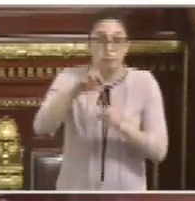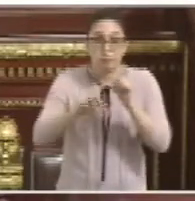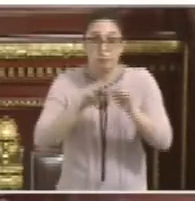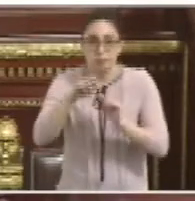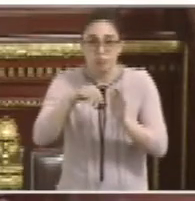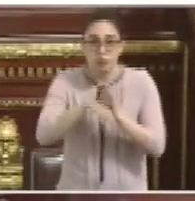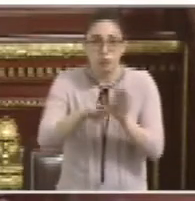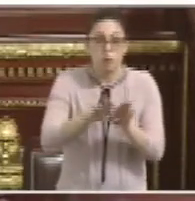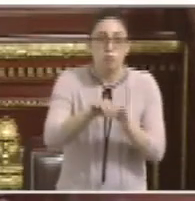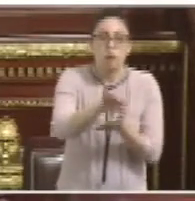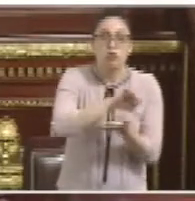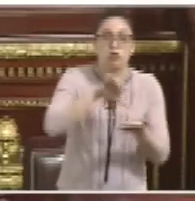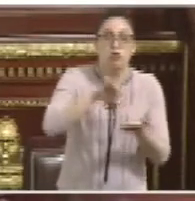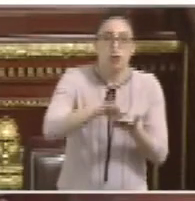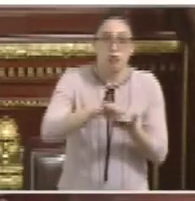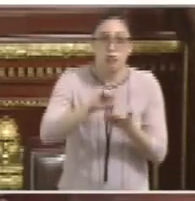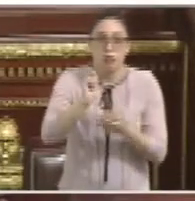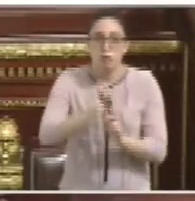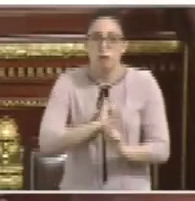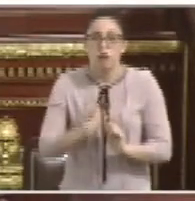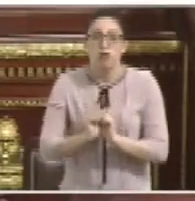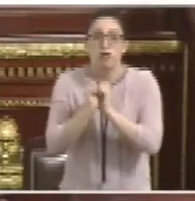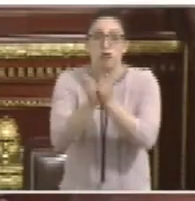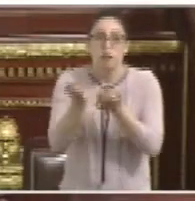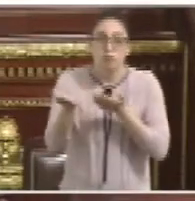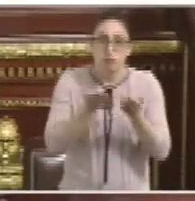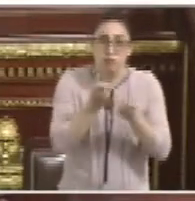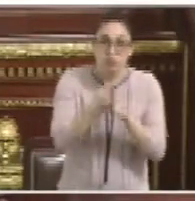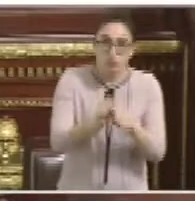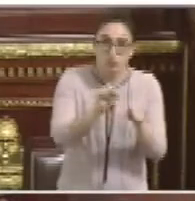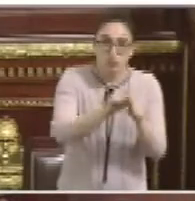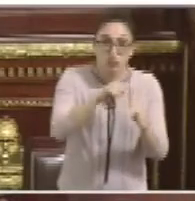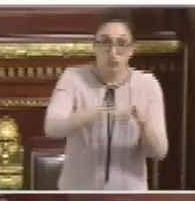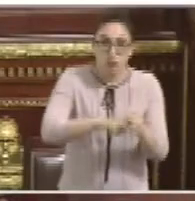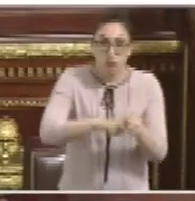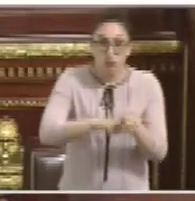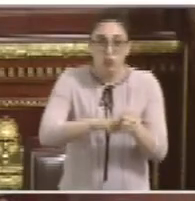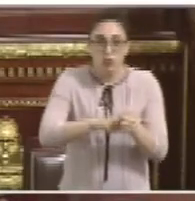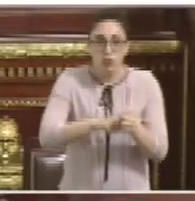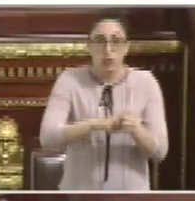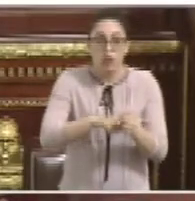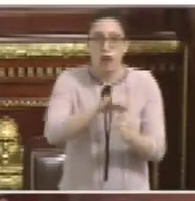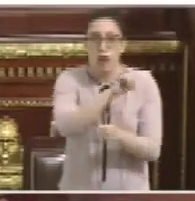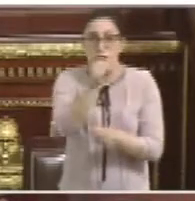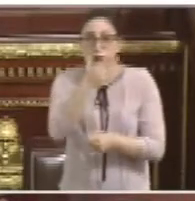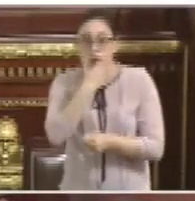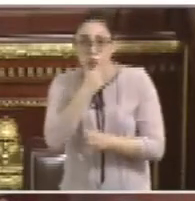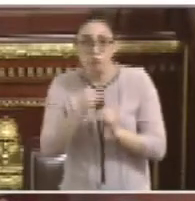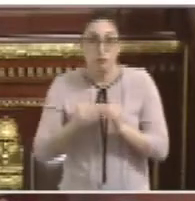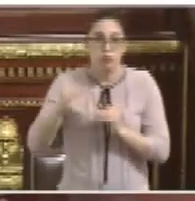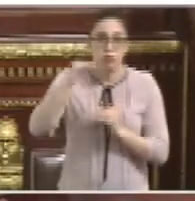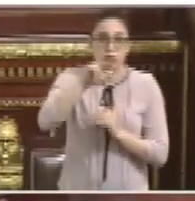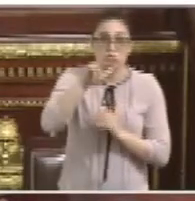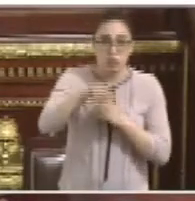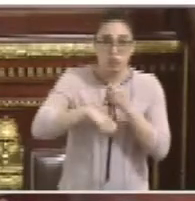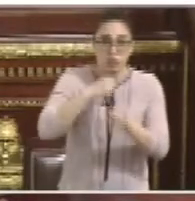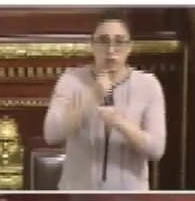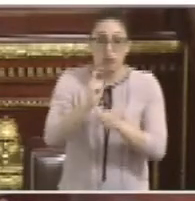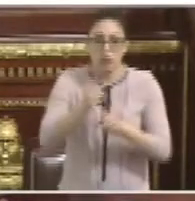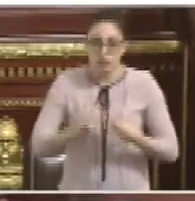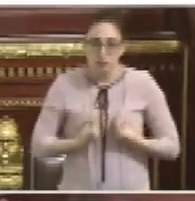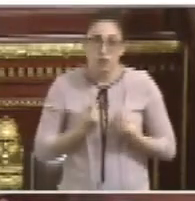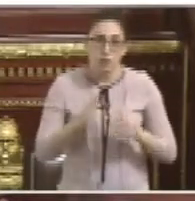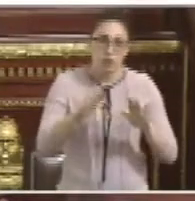centro filtro que proporciona servicios sociales de asistencia pública de pernocta a hombres mayores de 18 años en situación de